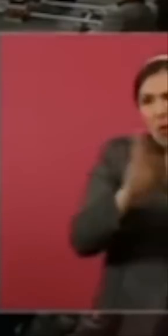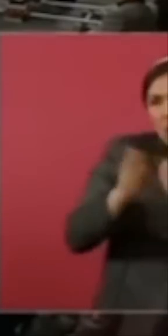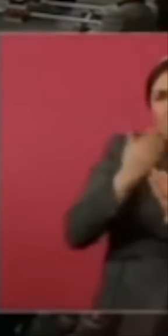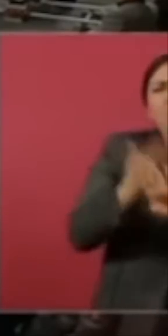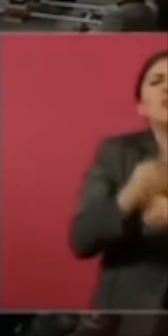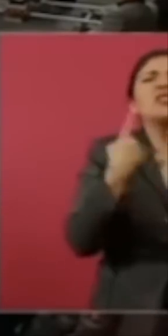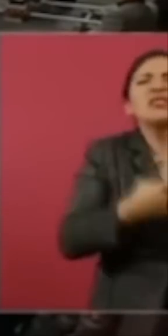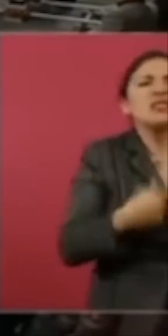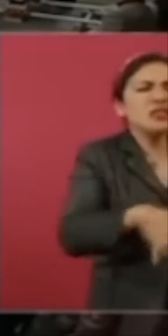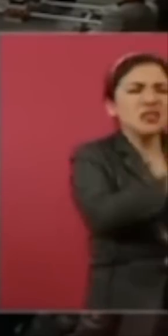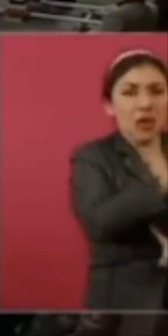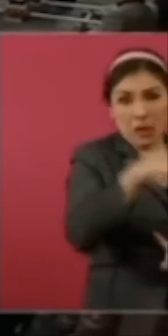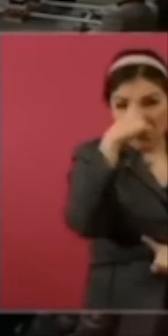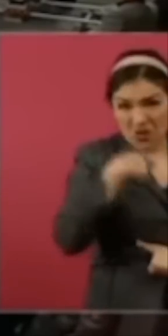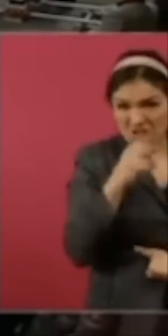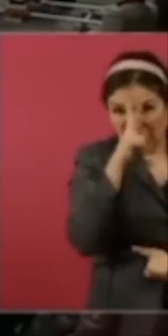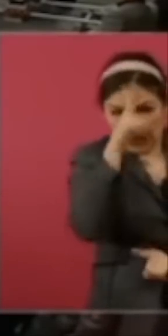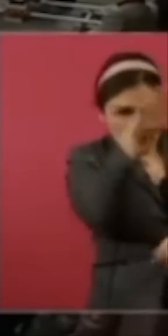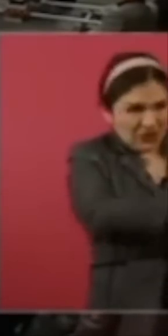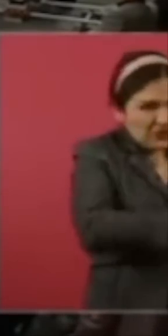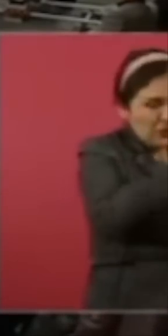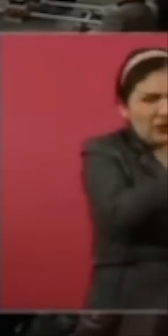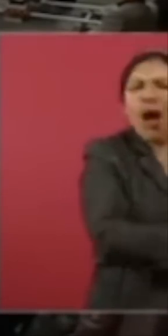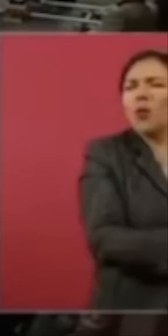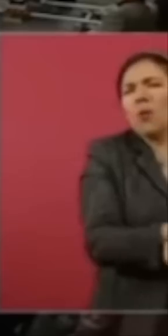No para perseguirlos, no para